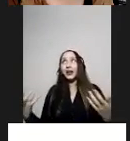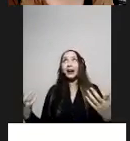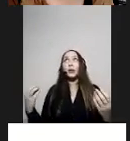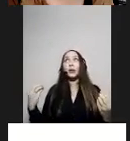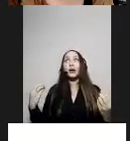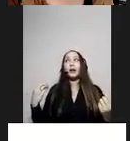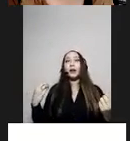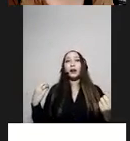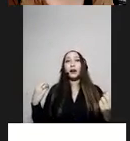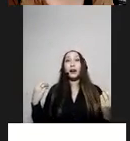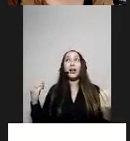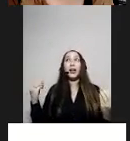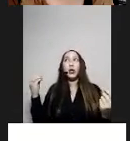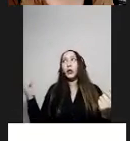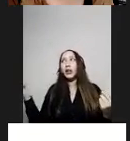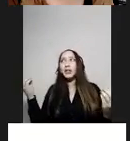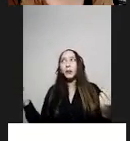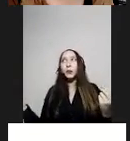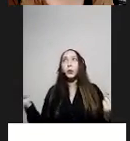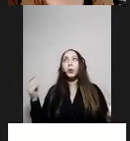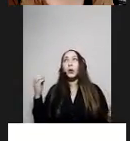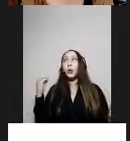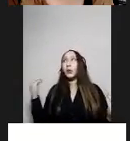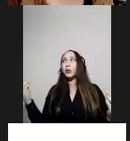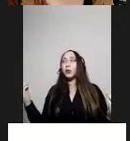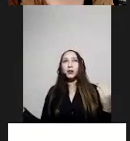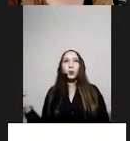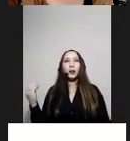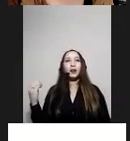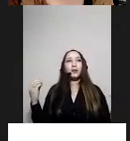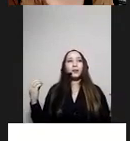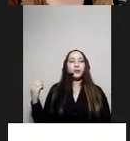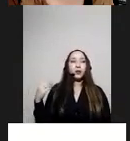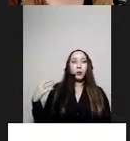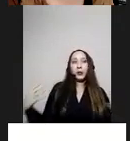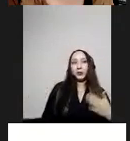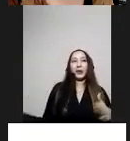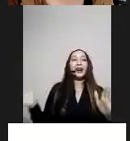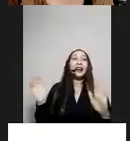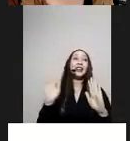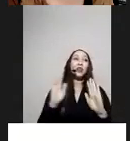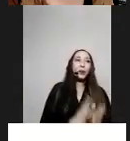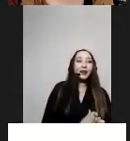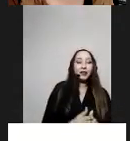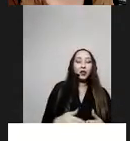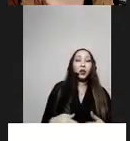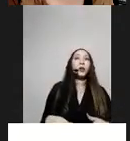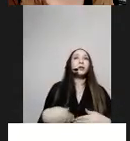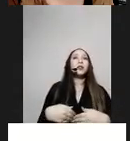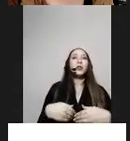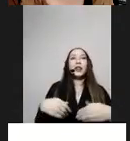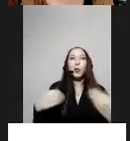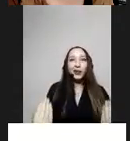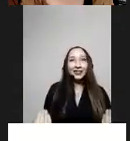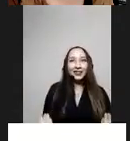del agua, el olor del champú, cómo es su textura. Todo eso, al comer,